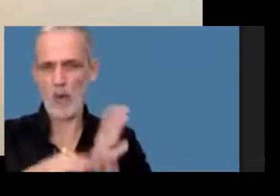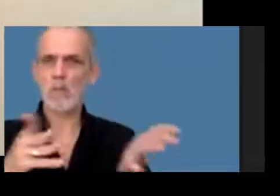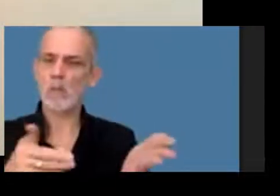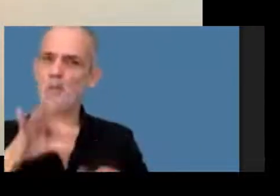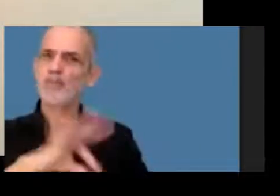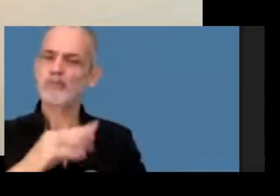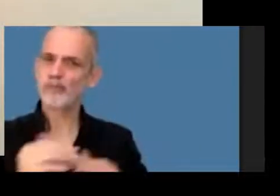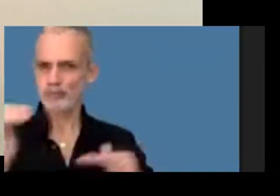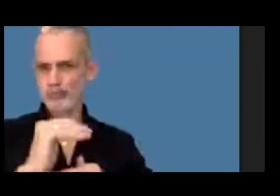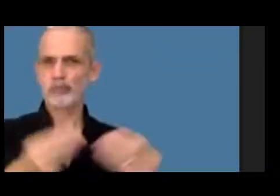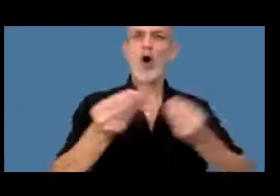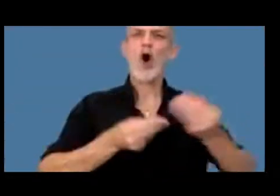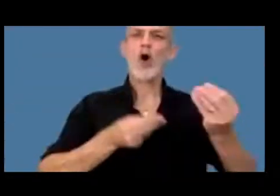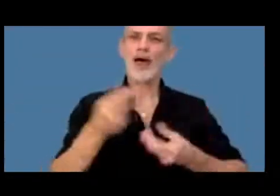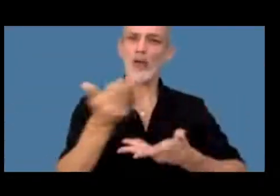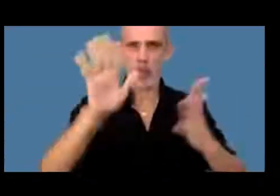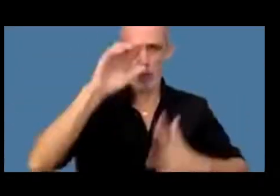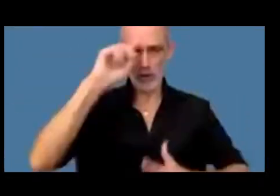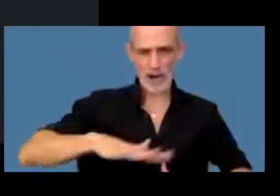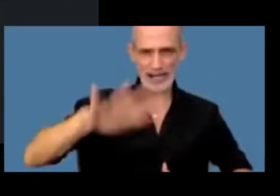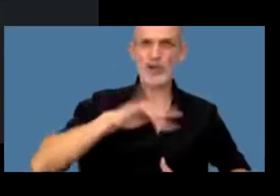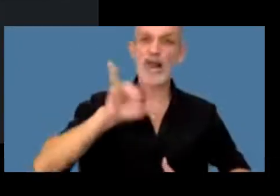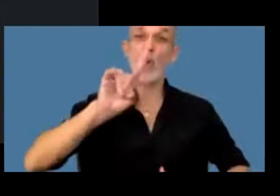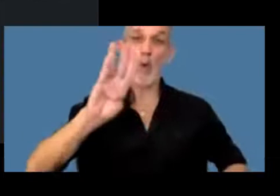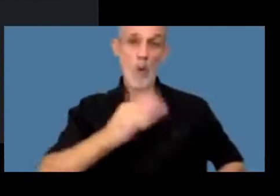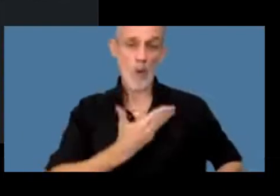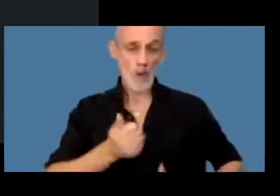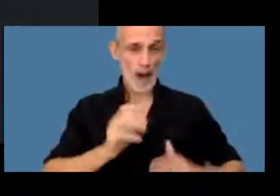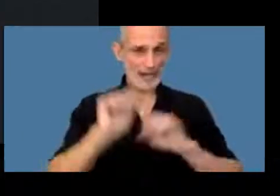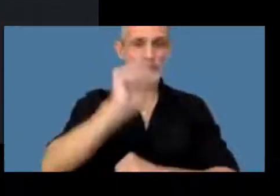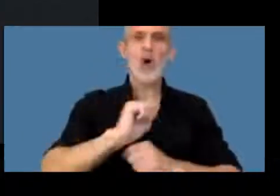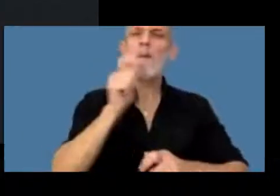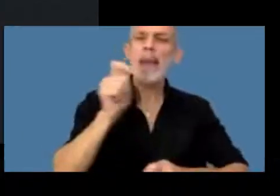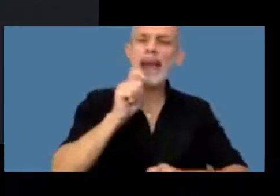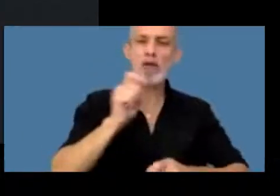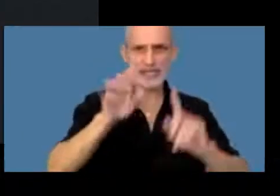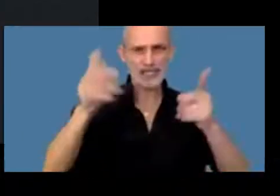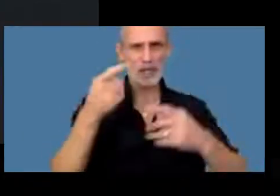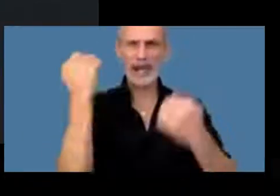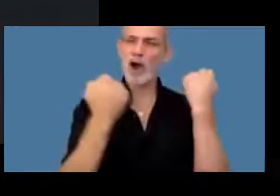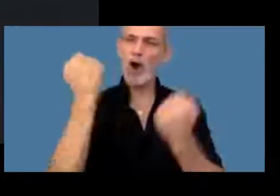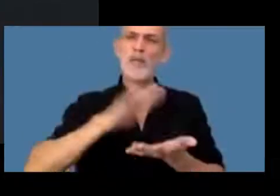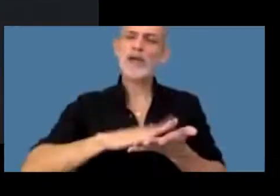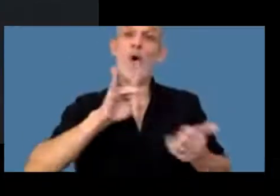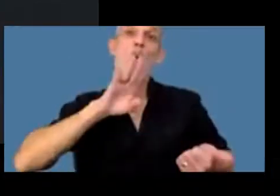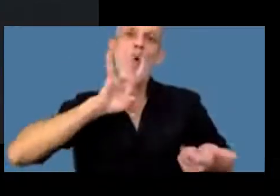Ceteri es contador público nacional de la UBA, periodista económico de la UBA, especialista en comercio exterior, fundación del